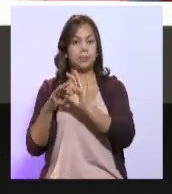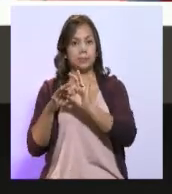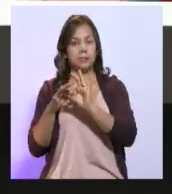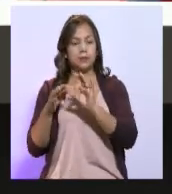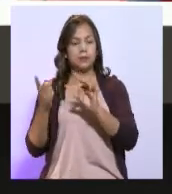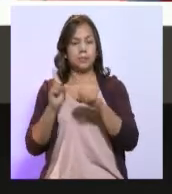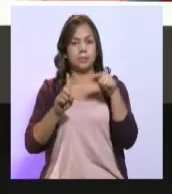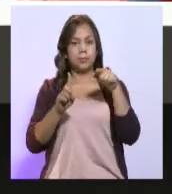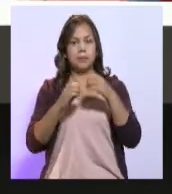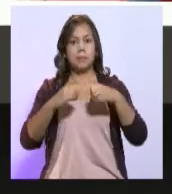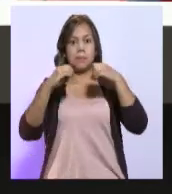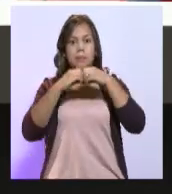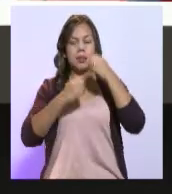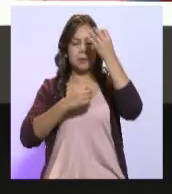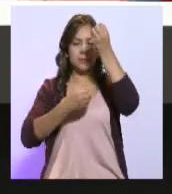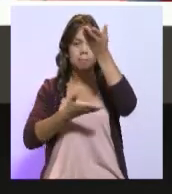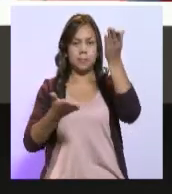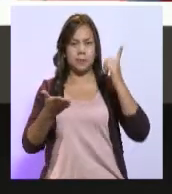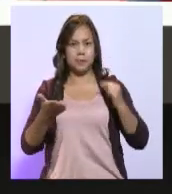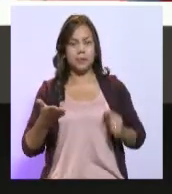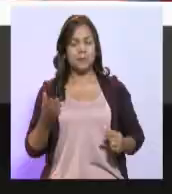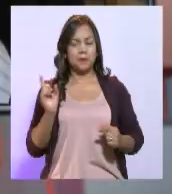nos amplía la información. Adelante.